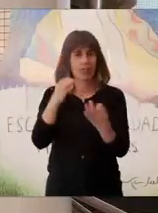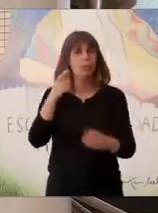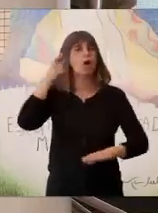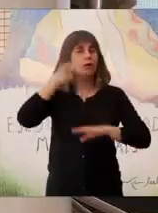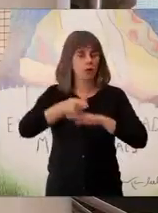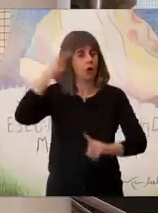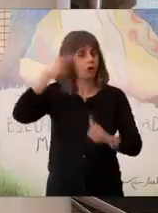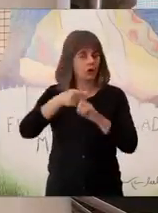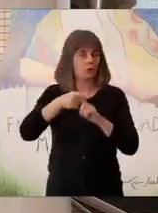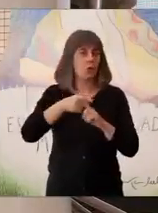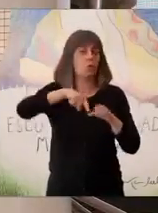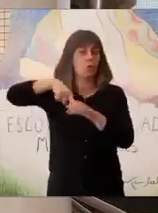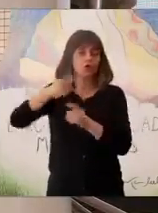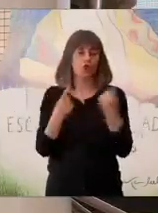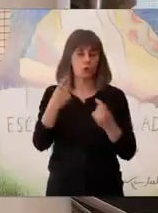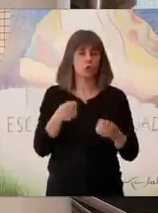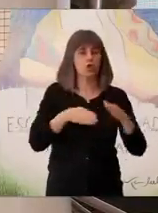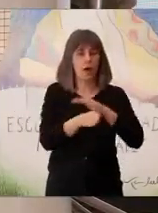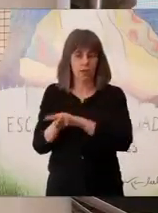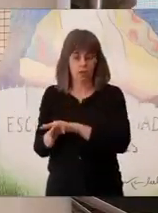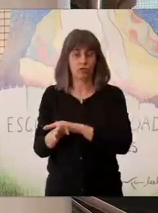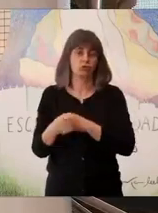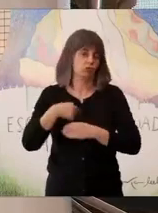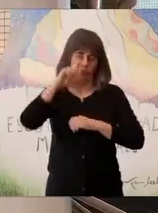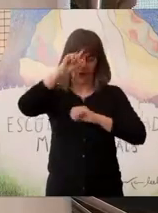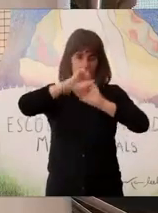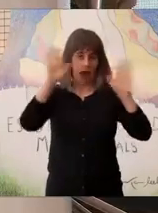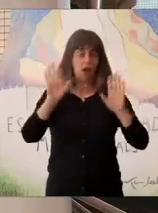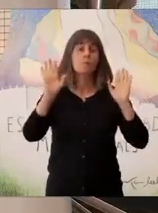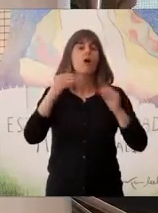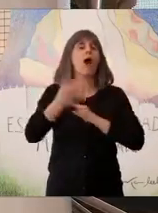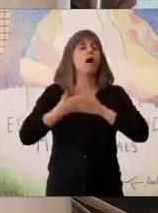eso lo tengo clarísimo. Lo que pasa es que cuando hablamos de formación en perspectiva de género,